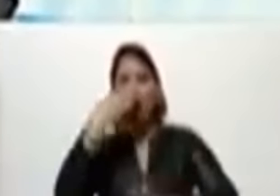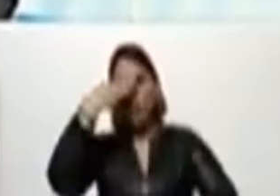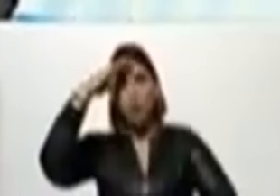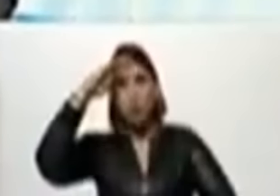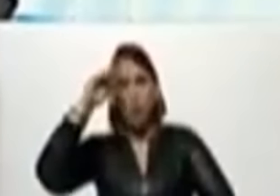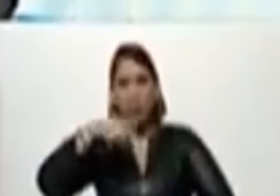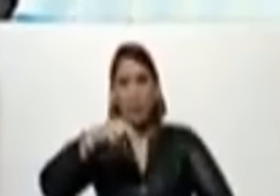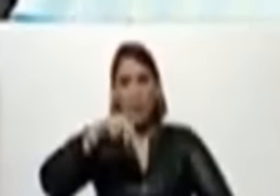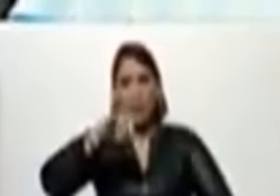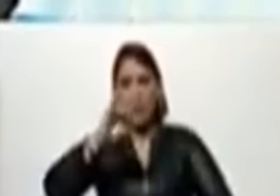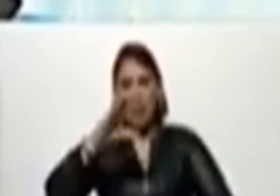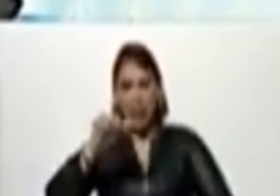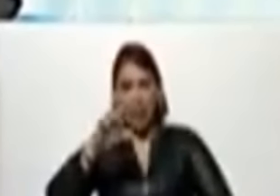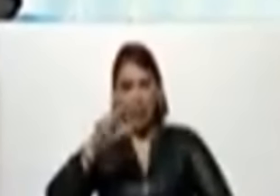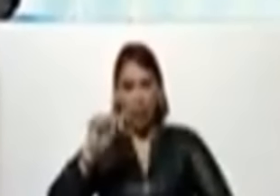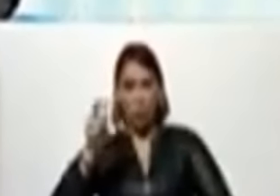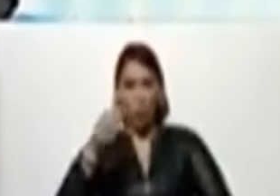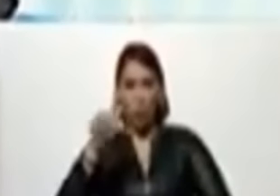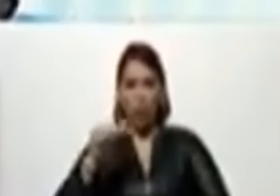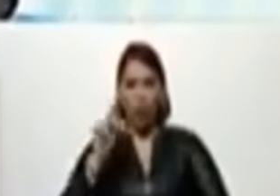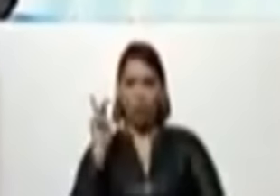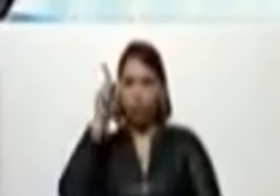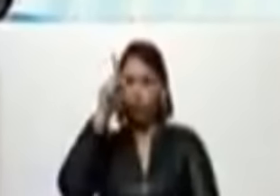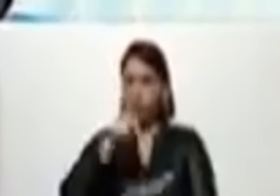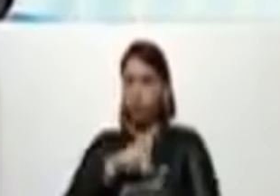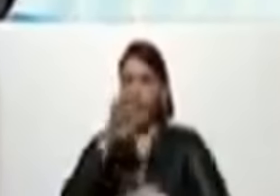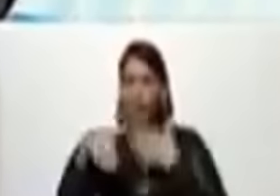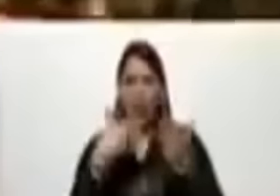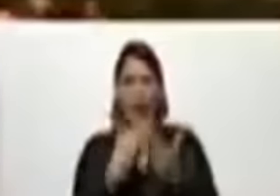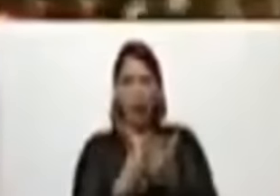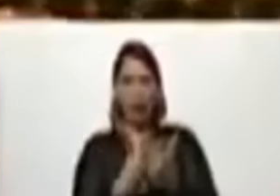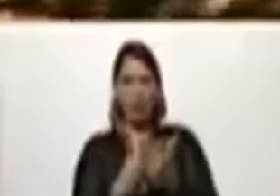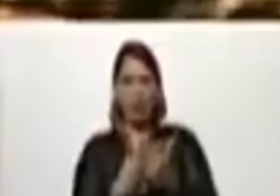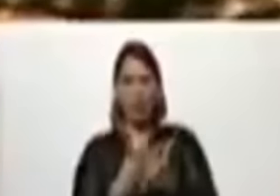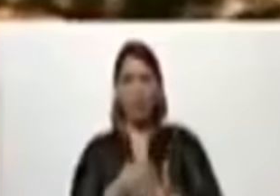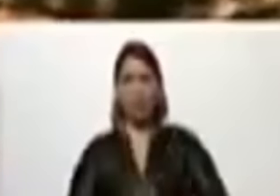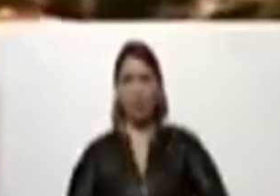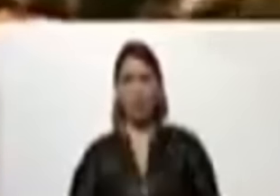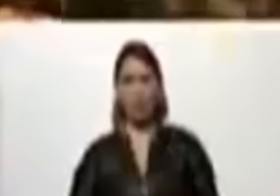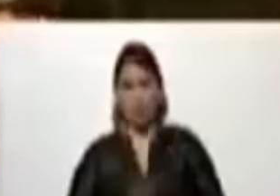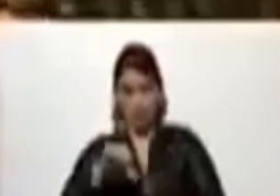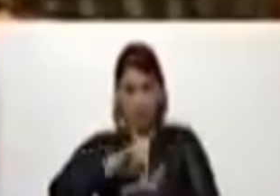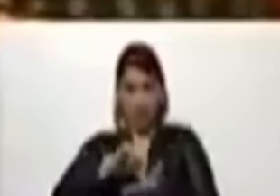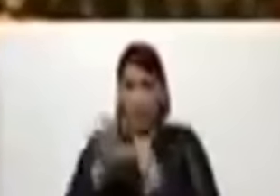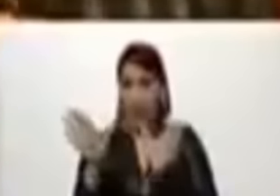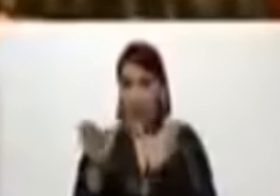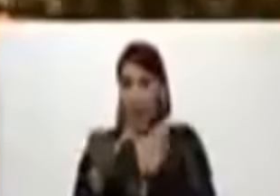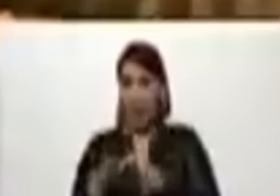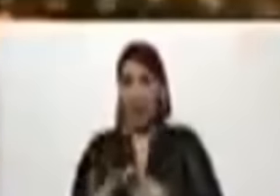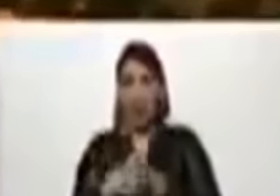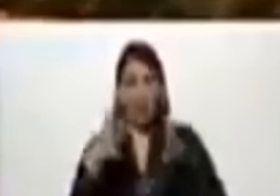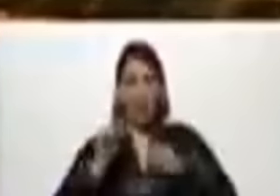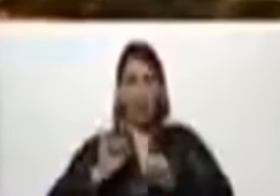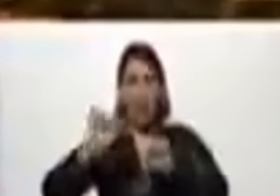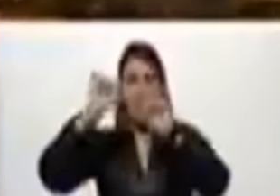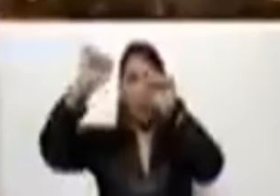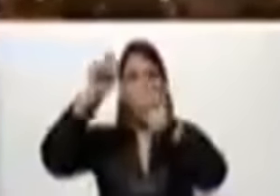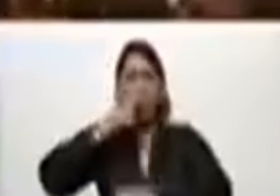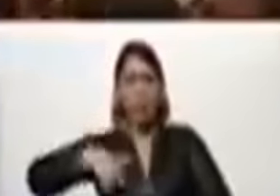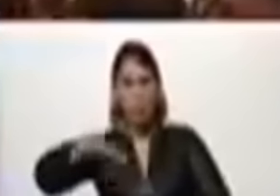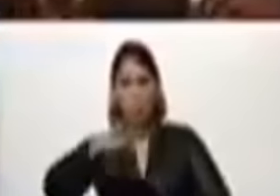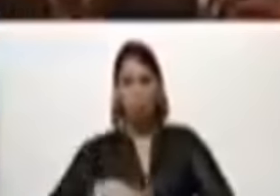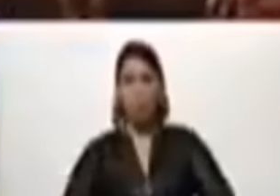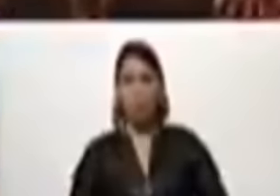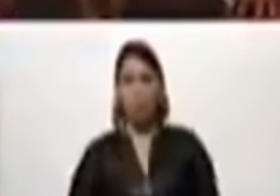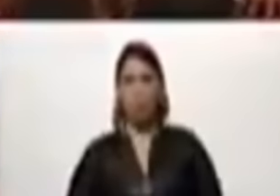orden público, cuando enfrenta protestas opositoras contra su reelección en los comicios del 28 de julio, mis amigos. Así como lo están escuchando, aumenta